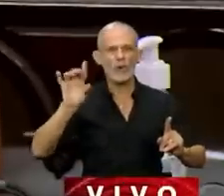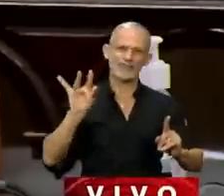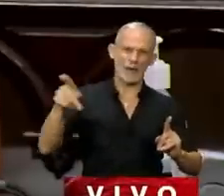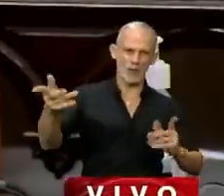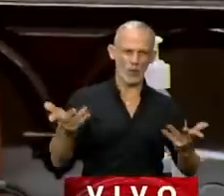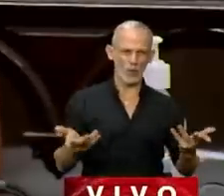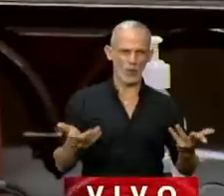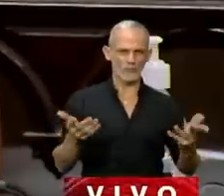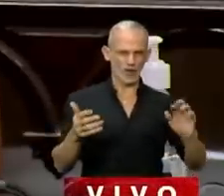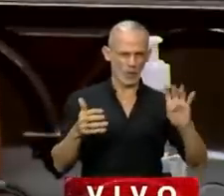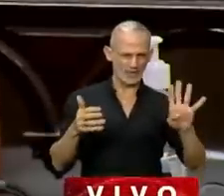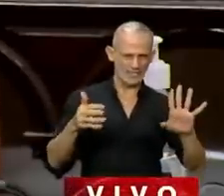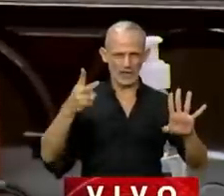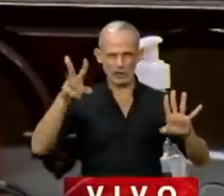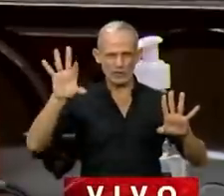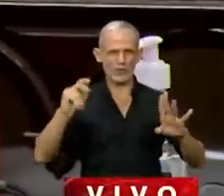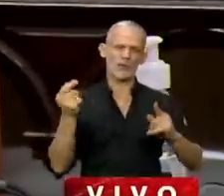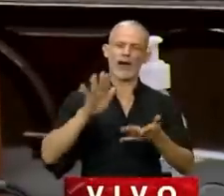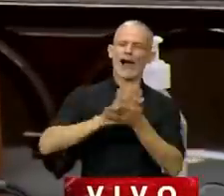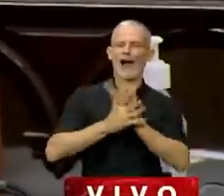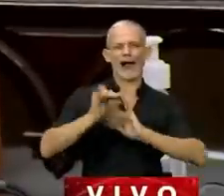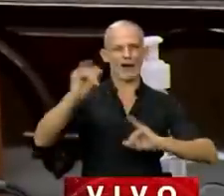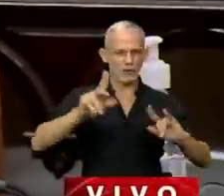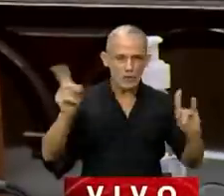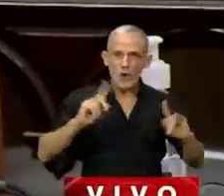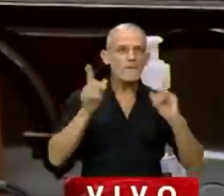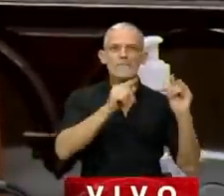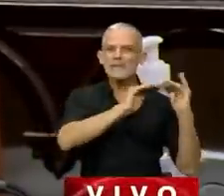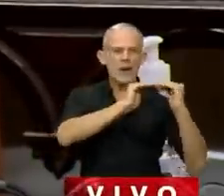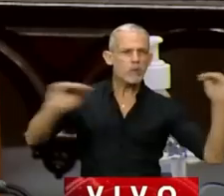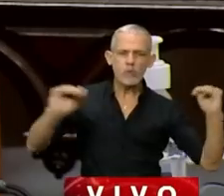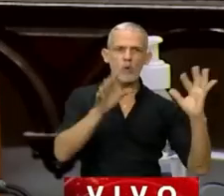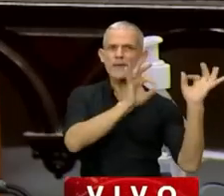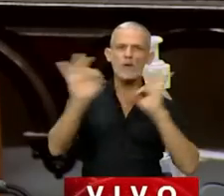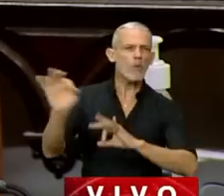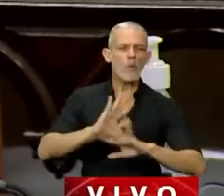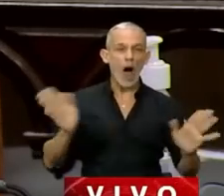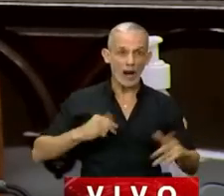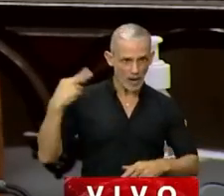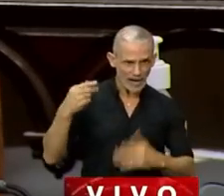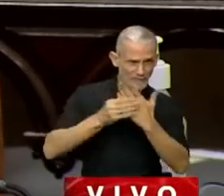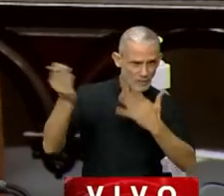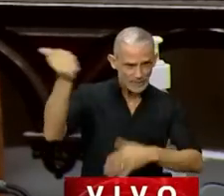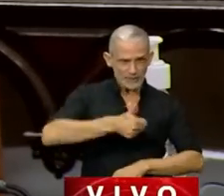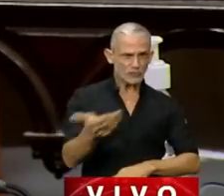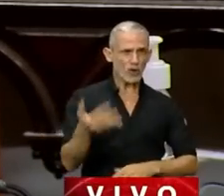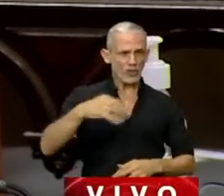el blue. No se trata de pasar factura, se trata de usar la misma vara para todos. Que venga el jefe de